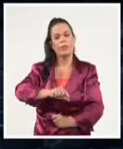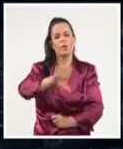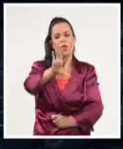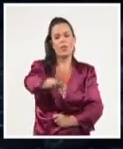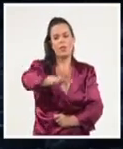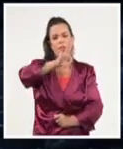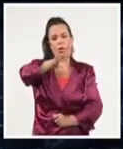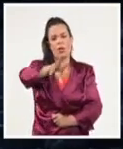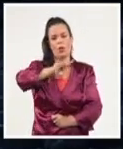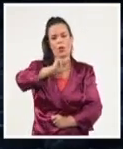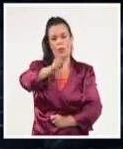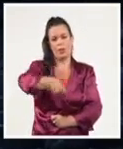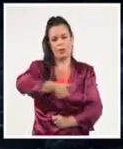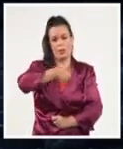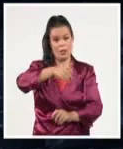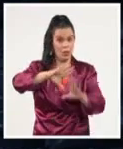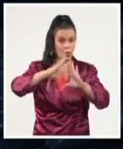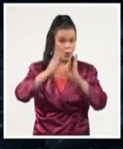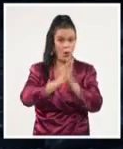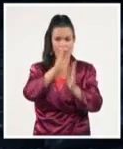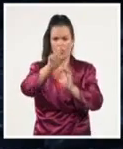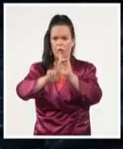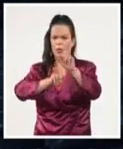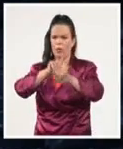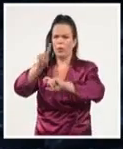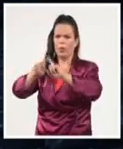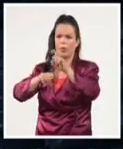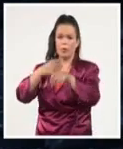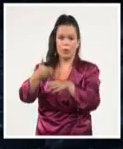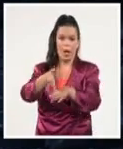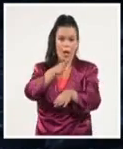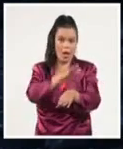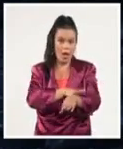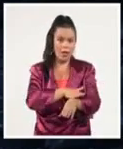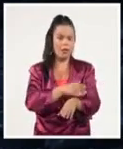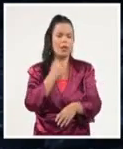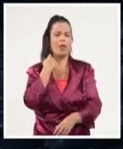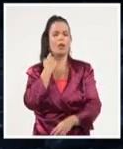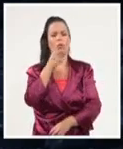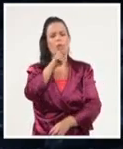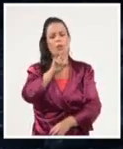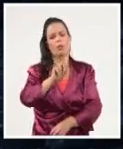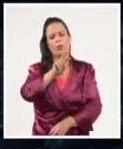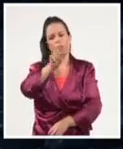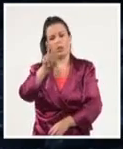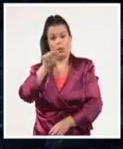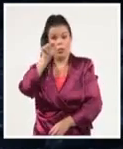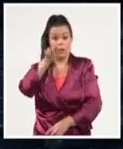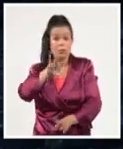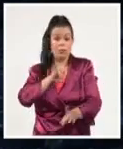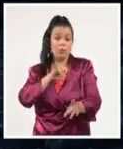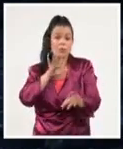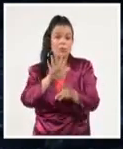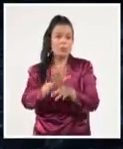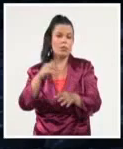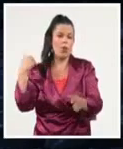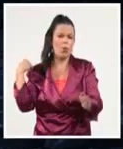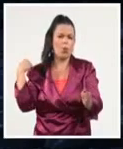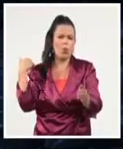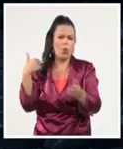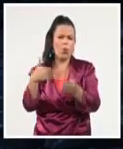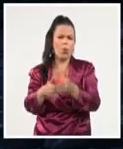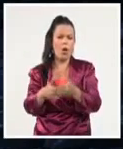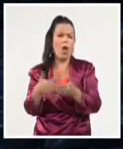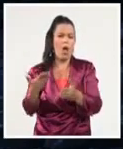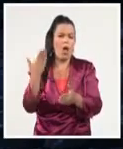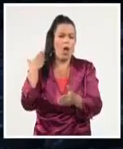todas las encuestas y desde mucho antes que arrancara este 2022. Es un caudal que arrastra desde los anteriores comicios en